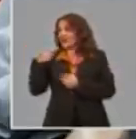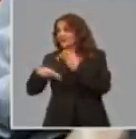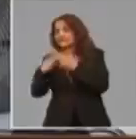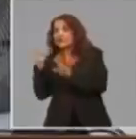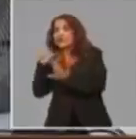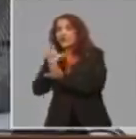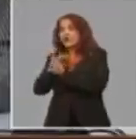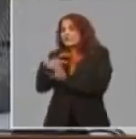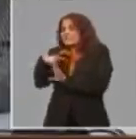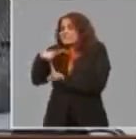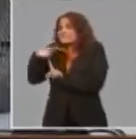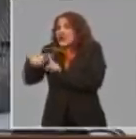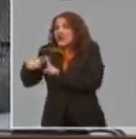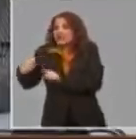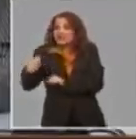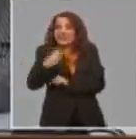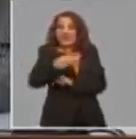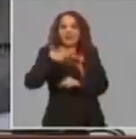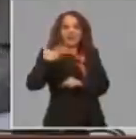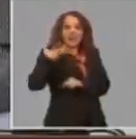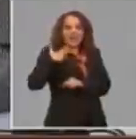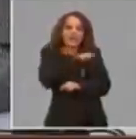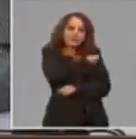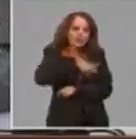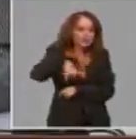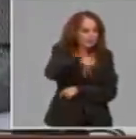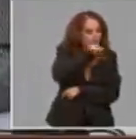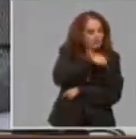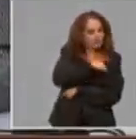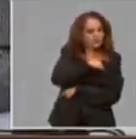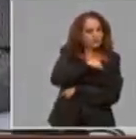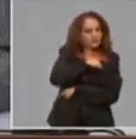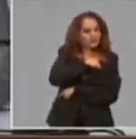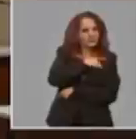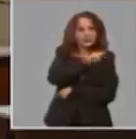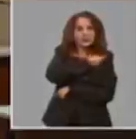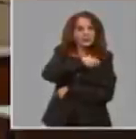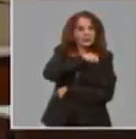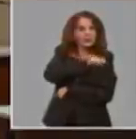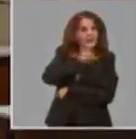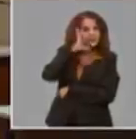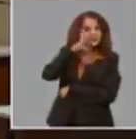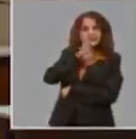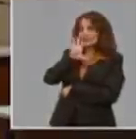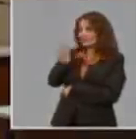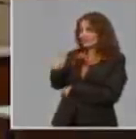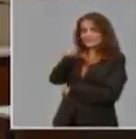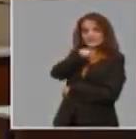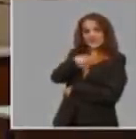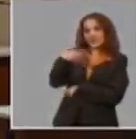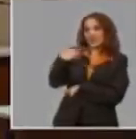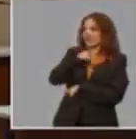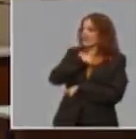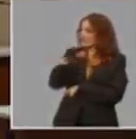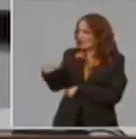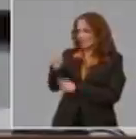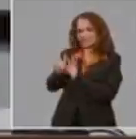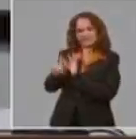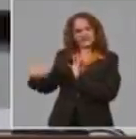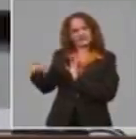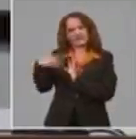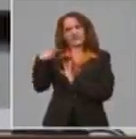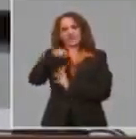pueblo el criterio que aparece sistemáticamente de esos estados hoy es la contratara verdad que ofende mucho